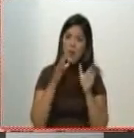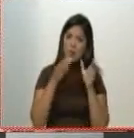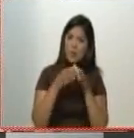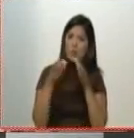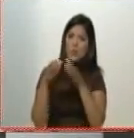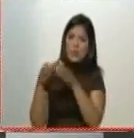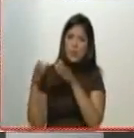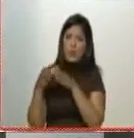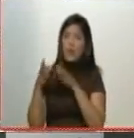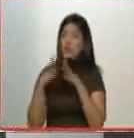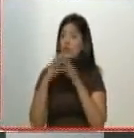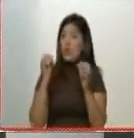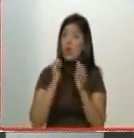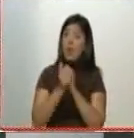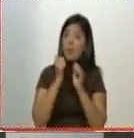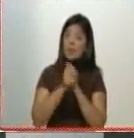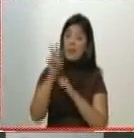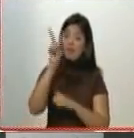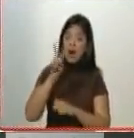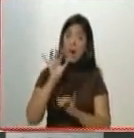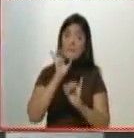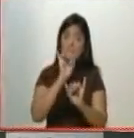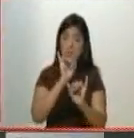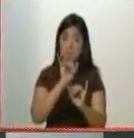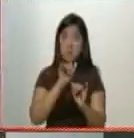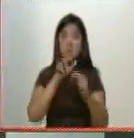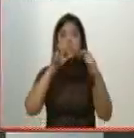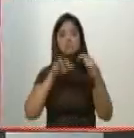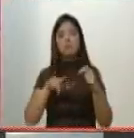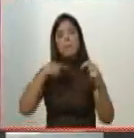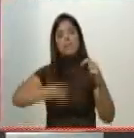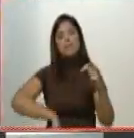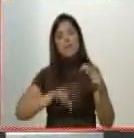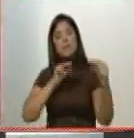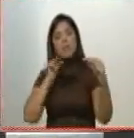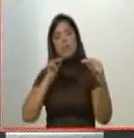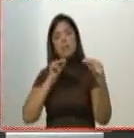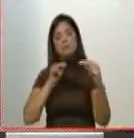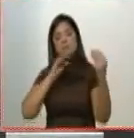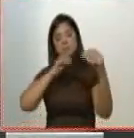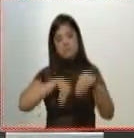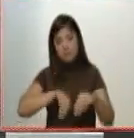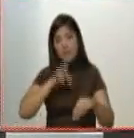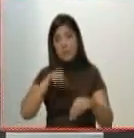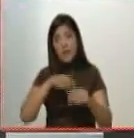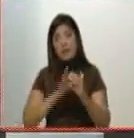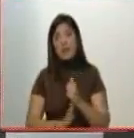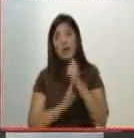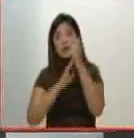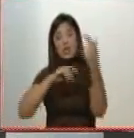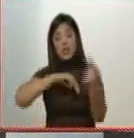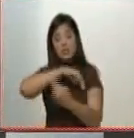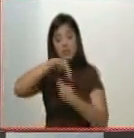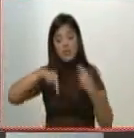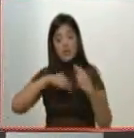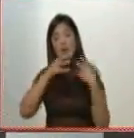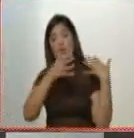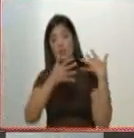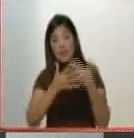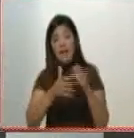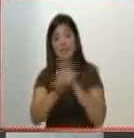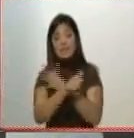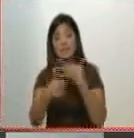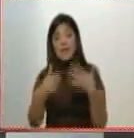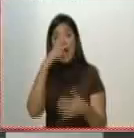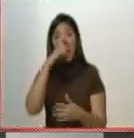tenido precisamente los atletas venezolanos con el propio presidente Nicolás Maduro, quien también, liderando esta revolución a lo largo de estos 16 años, recordemos,